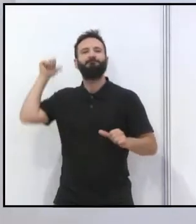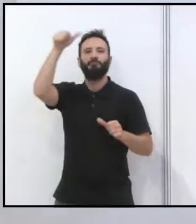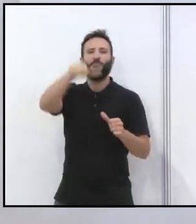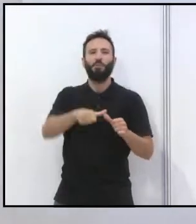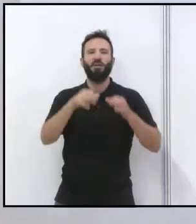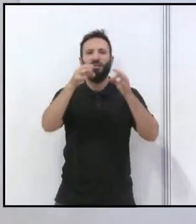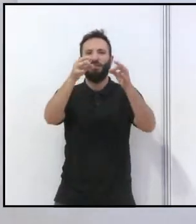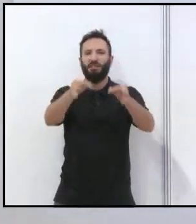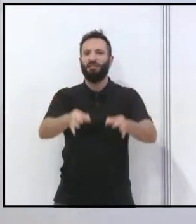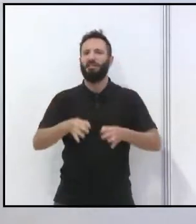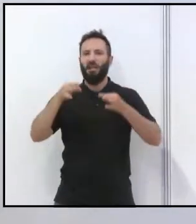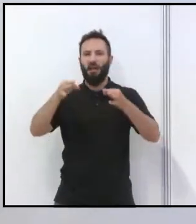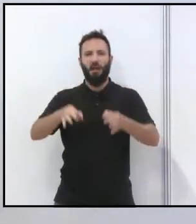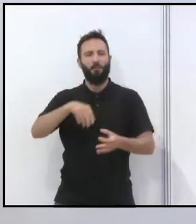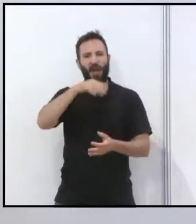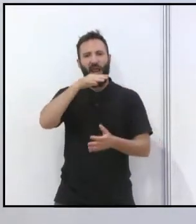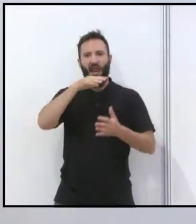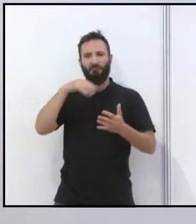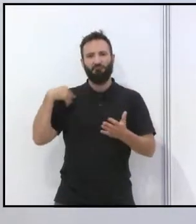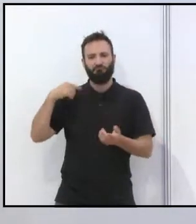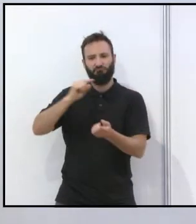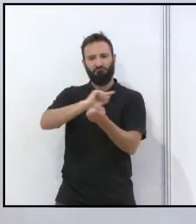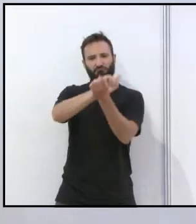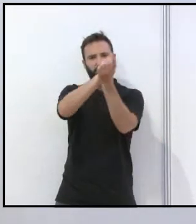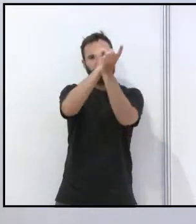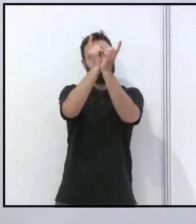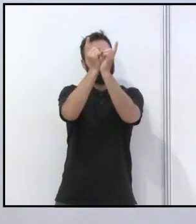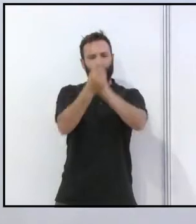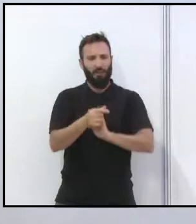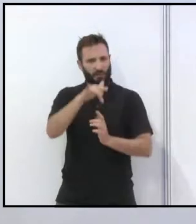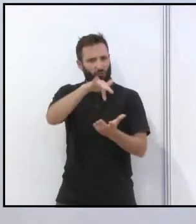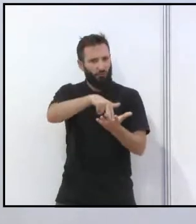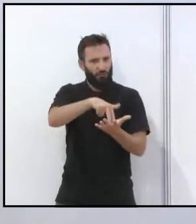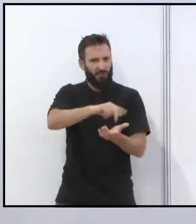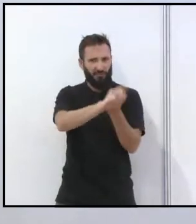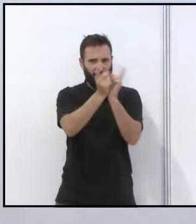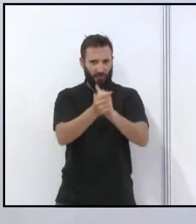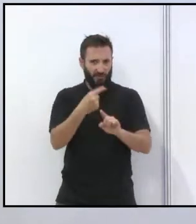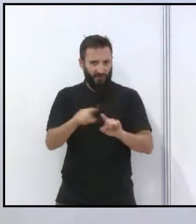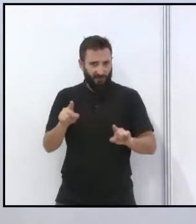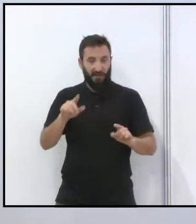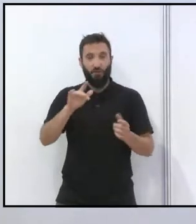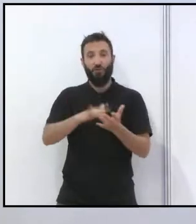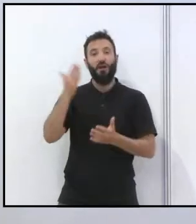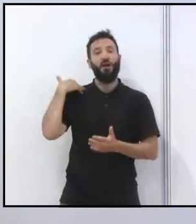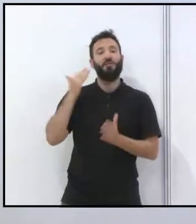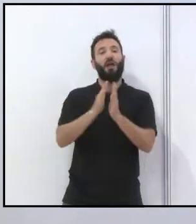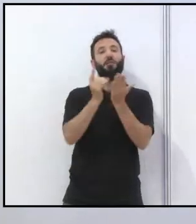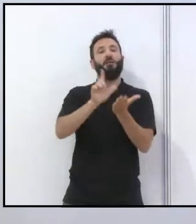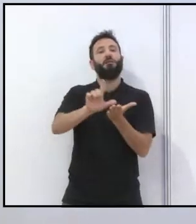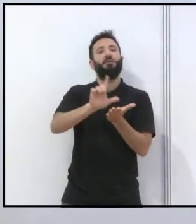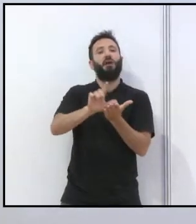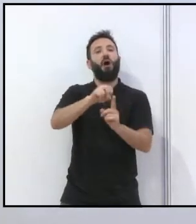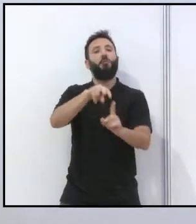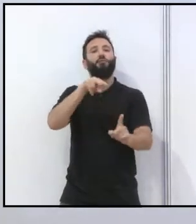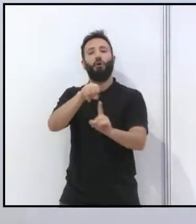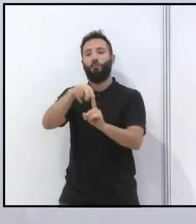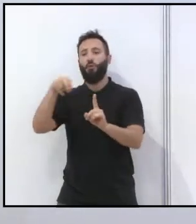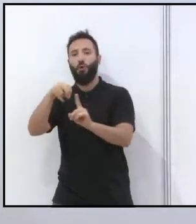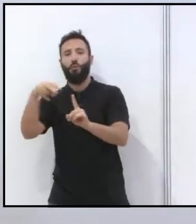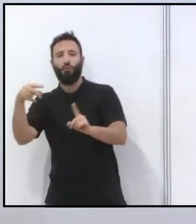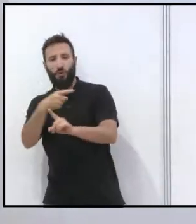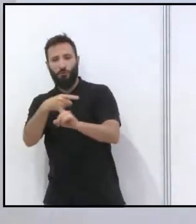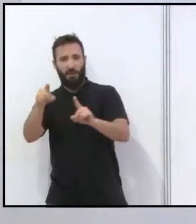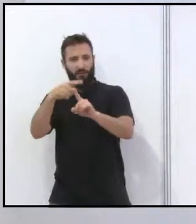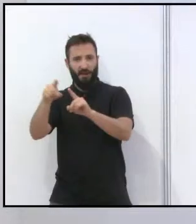lugar totalmente diferente en este momento. Trabajamos una literatura desde otro punto de vista, cada una desde el nuestro, pero